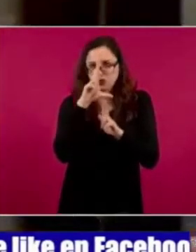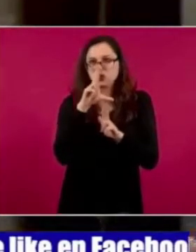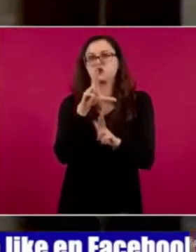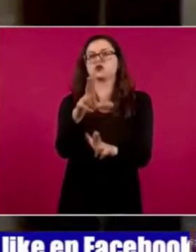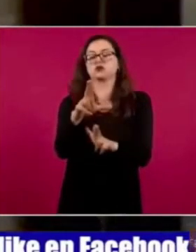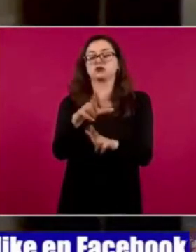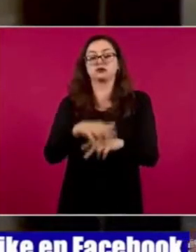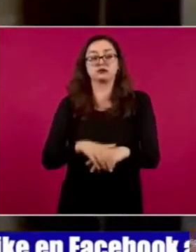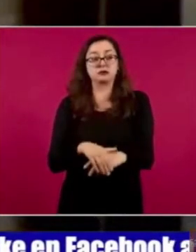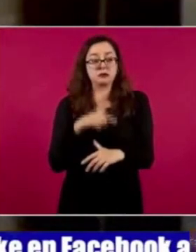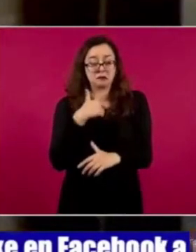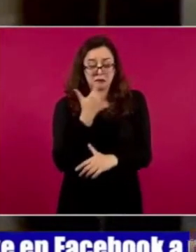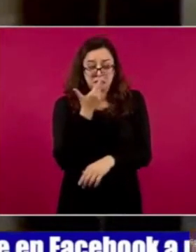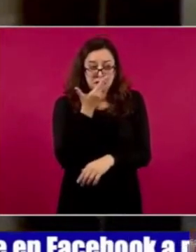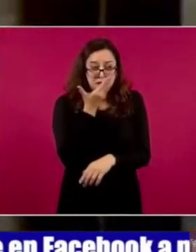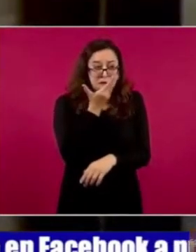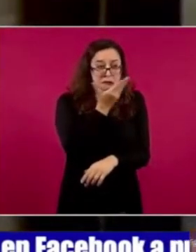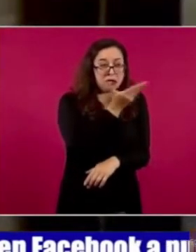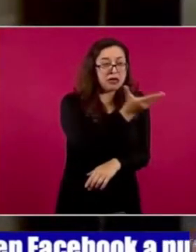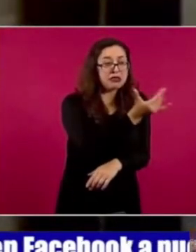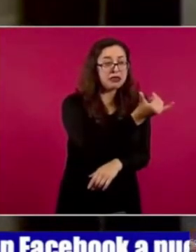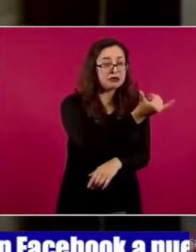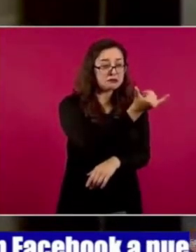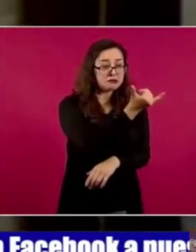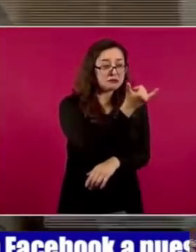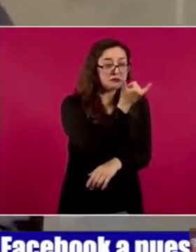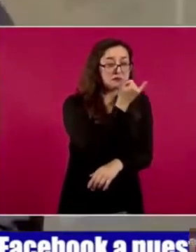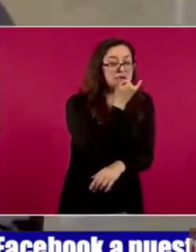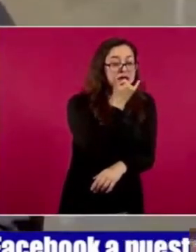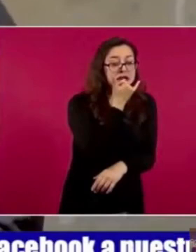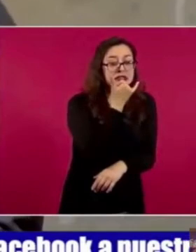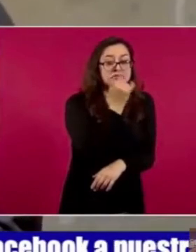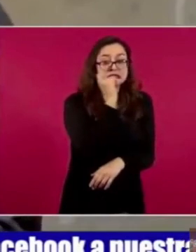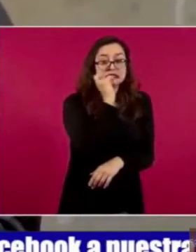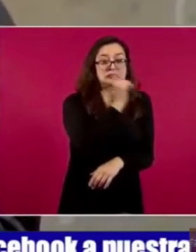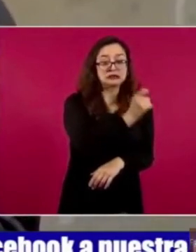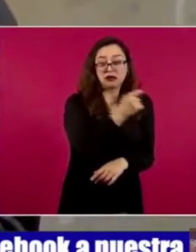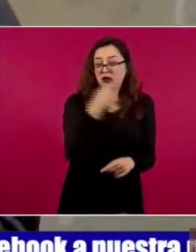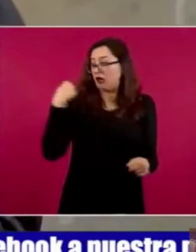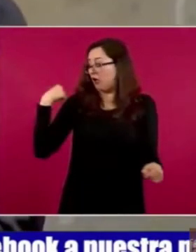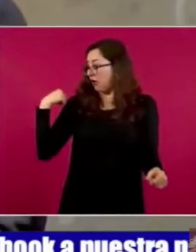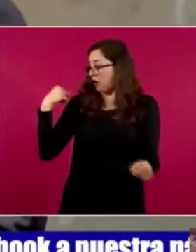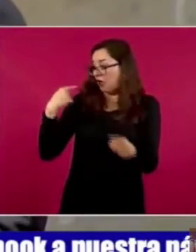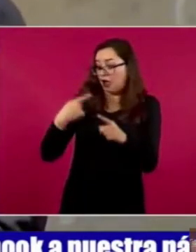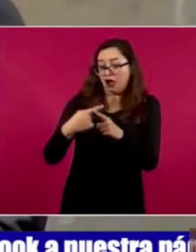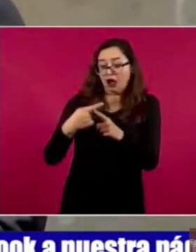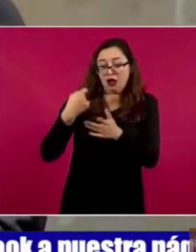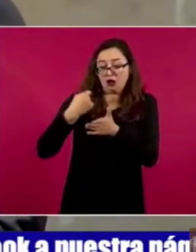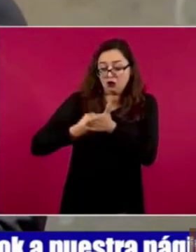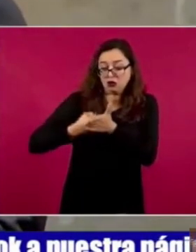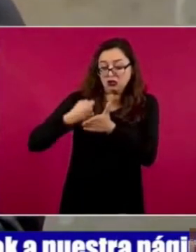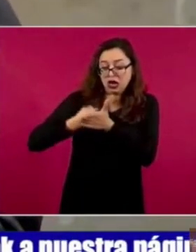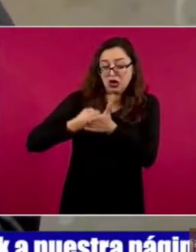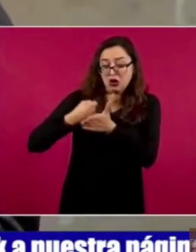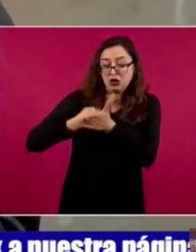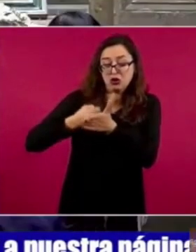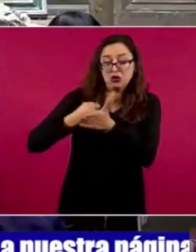Pedir perdón significaría que estoy arrepentido de haberme atrevido a derrocar